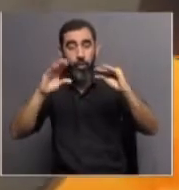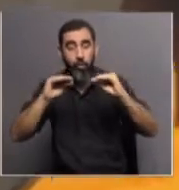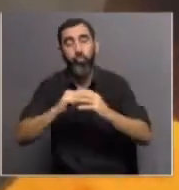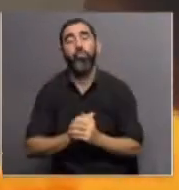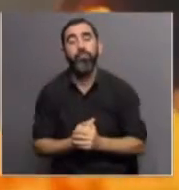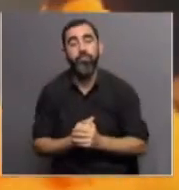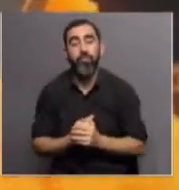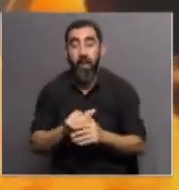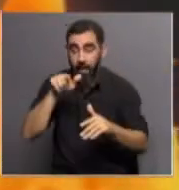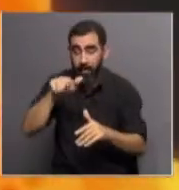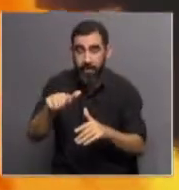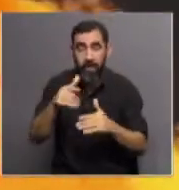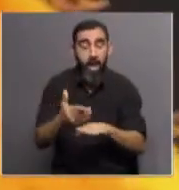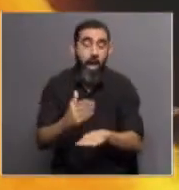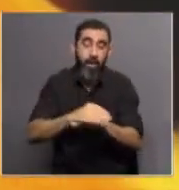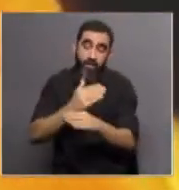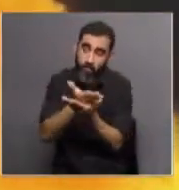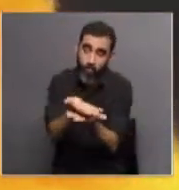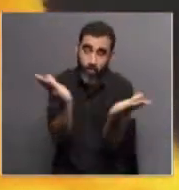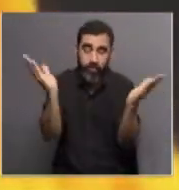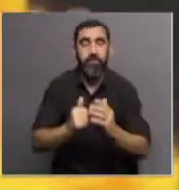Iván, que les deja aquí un adelanto.